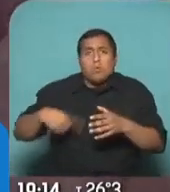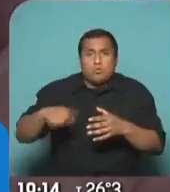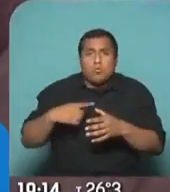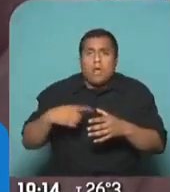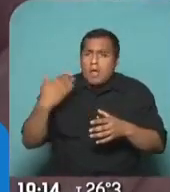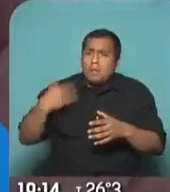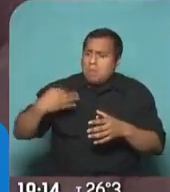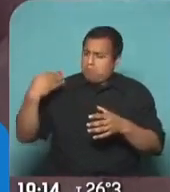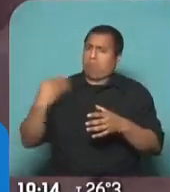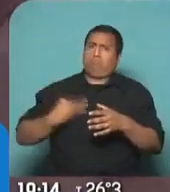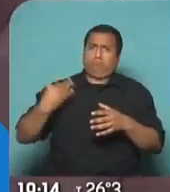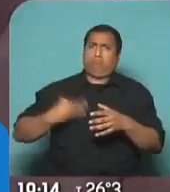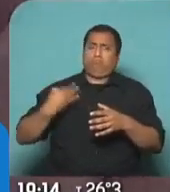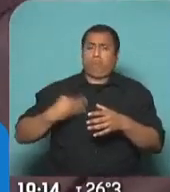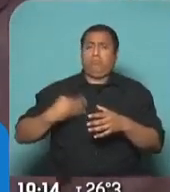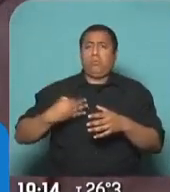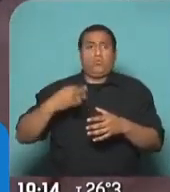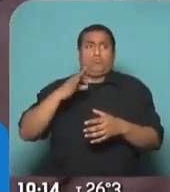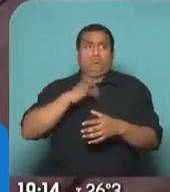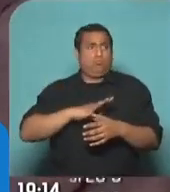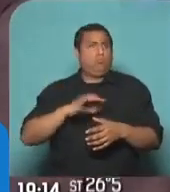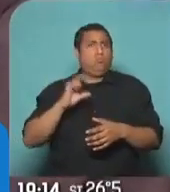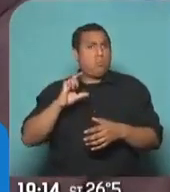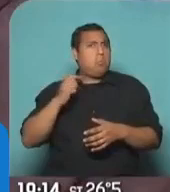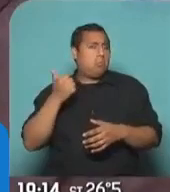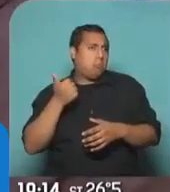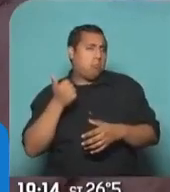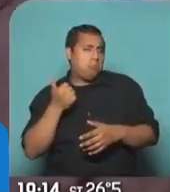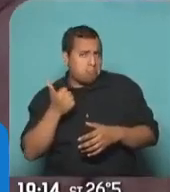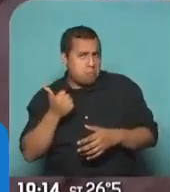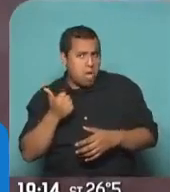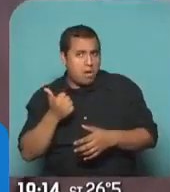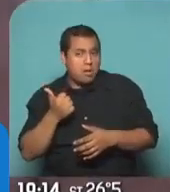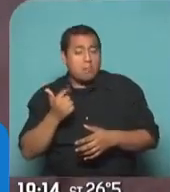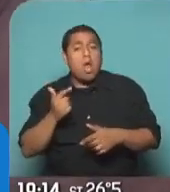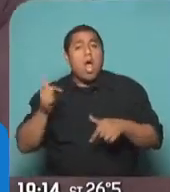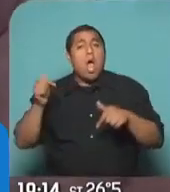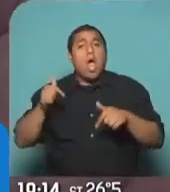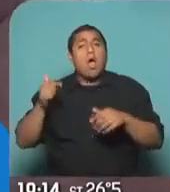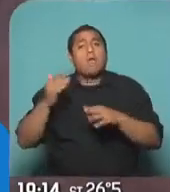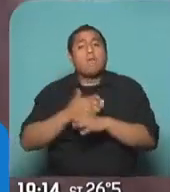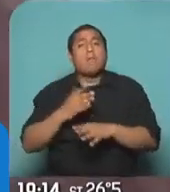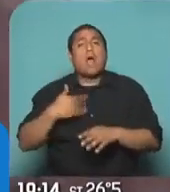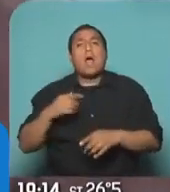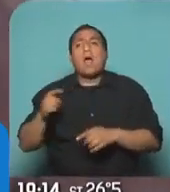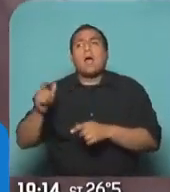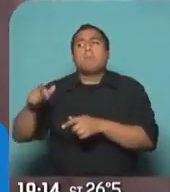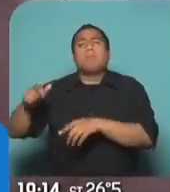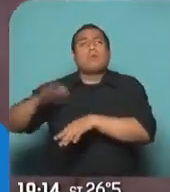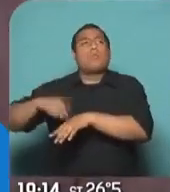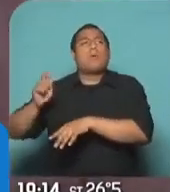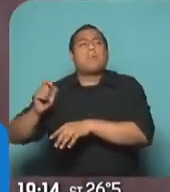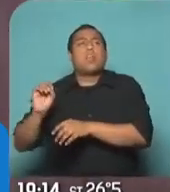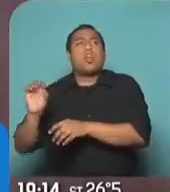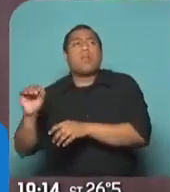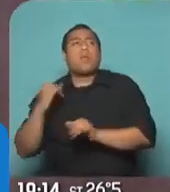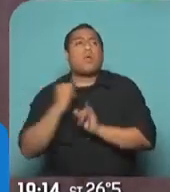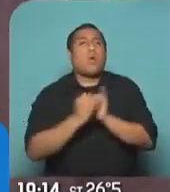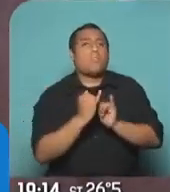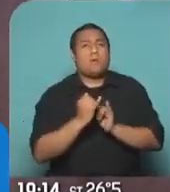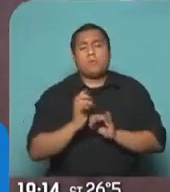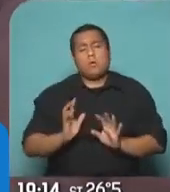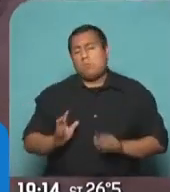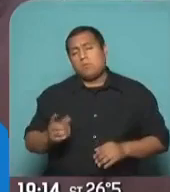de primera línea, con sueldos equiparados a otros sindicatos. Que no queremos dar nombre para no entrar en otras cuestiones. Que hoy nos está faltando el 100% de lo que